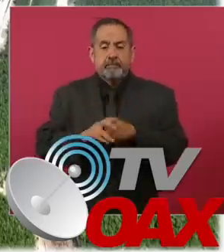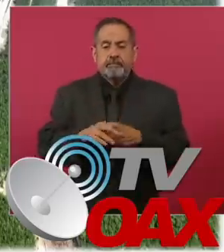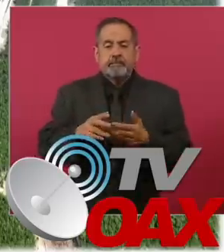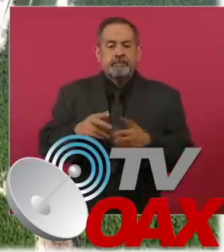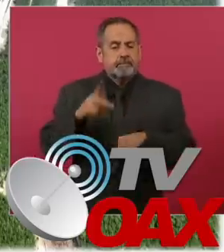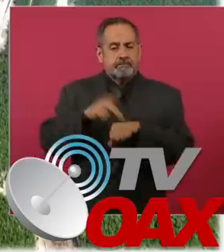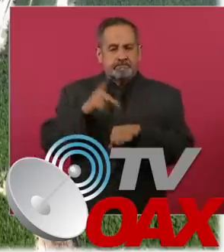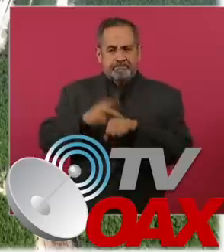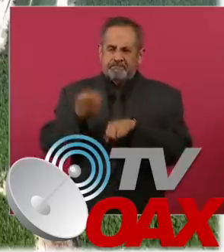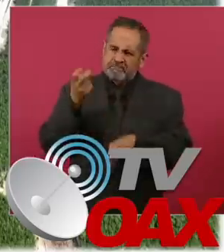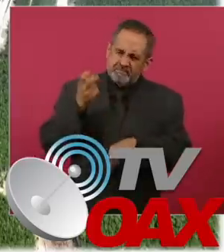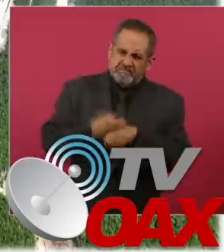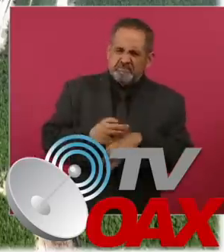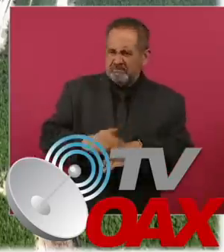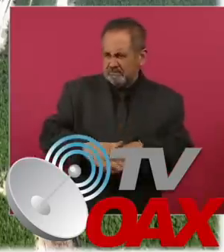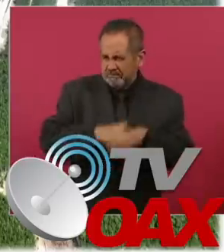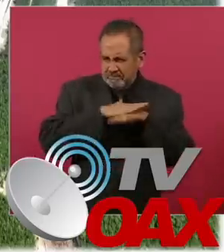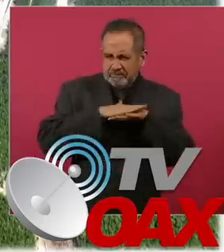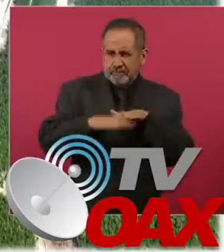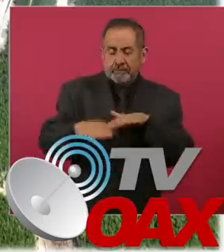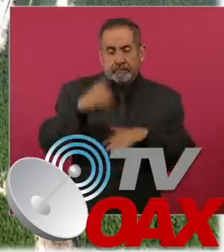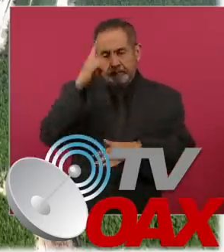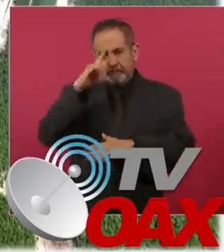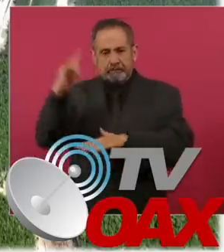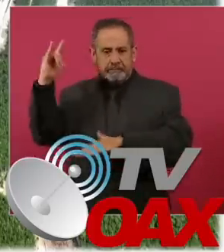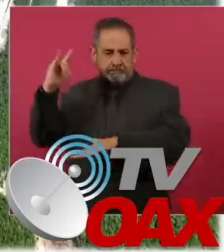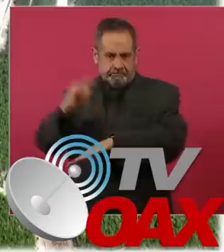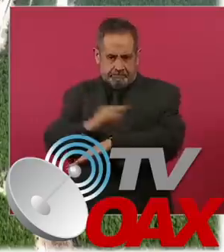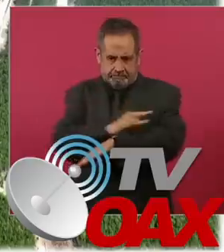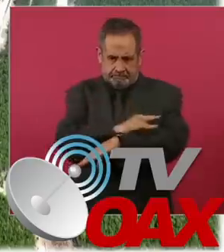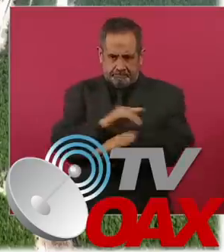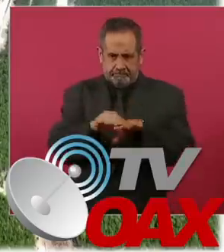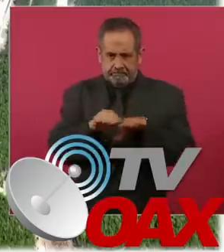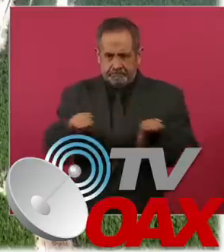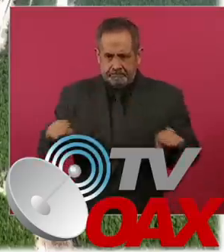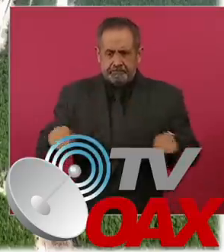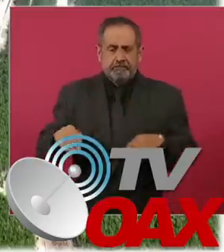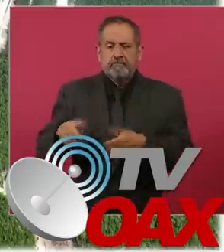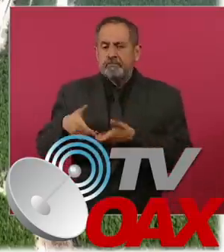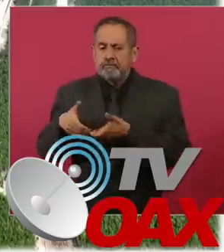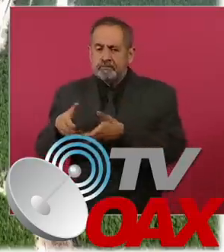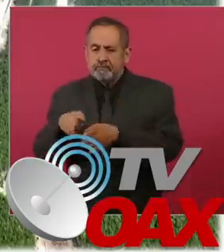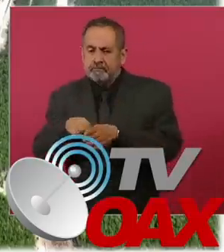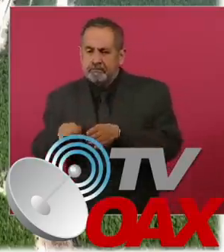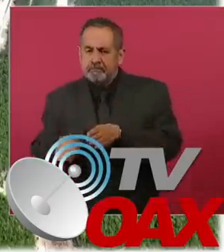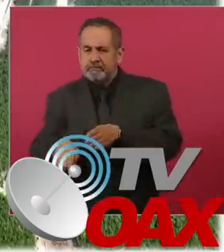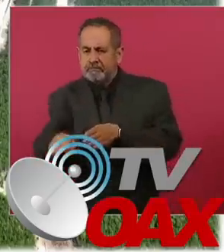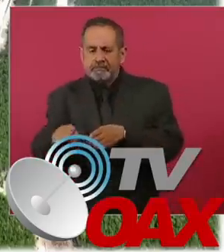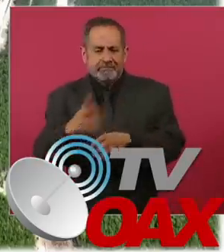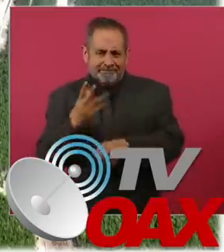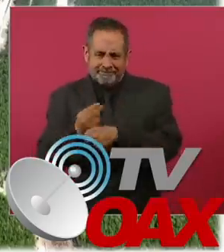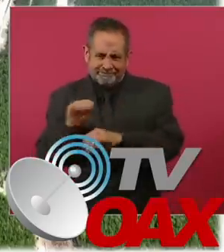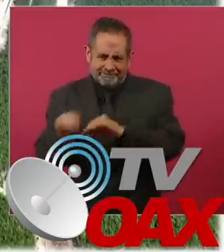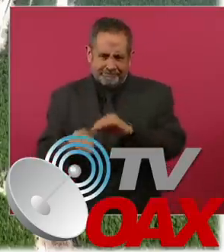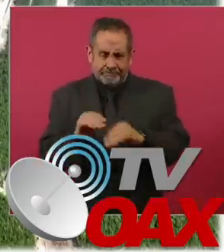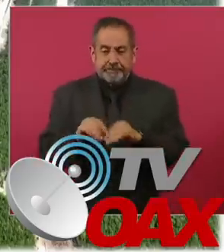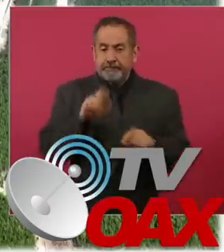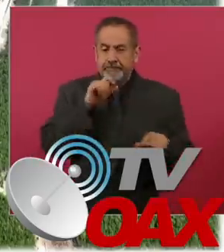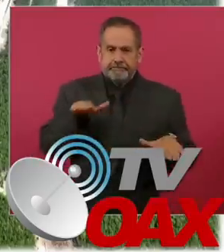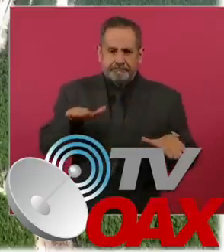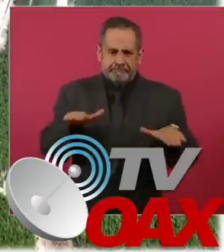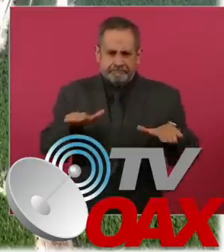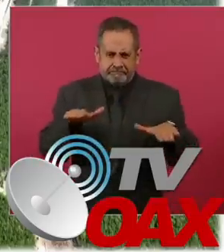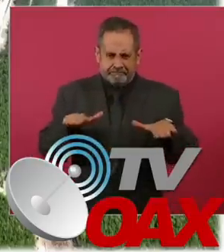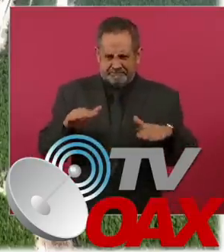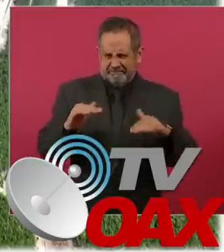concreto de alta resistencia en todo lo que son pista, plataformas, calles de rodaje y vialidades. Y también estamos nivelando el terreno